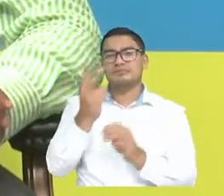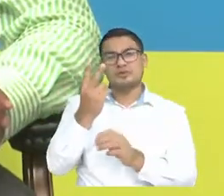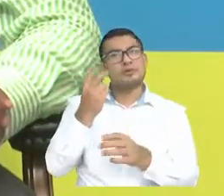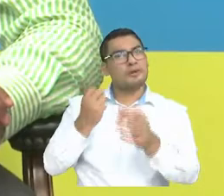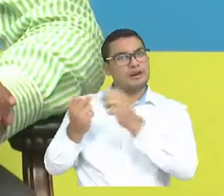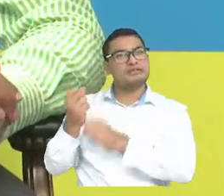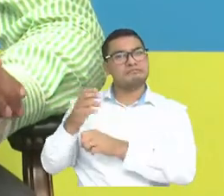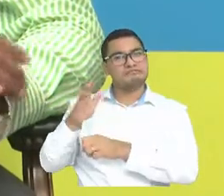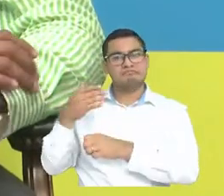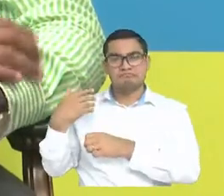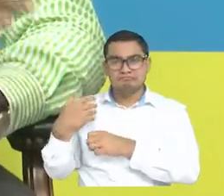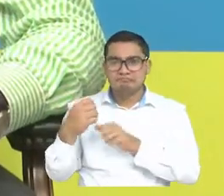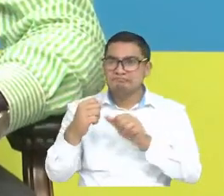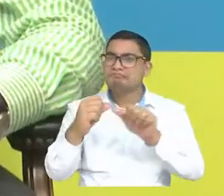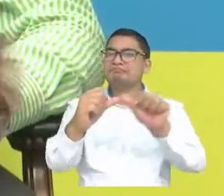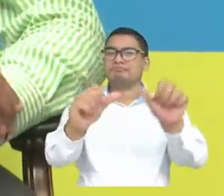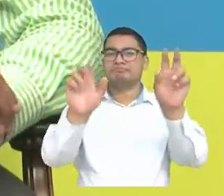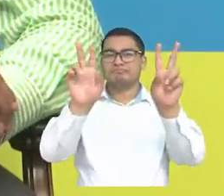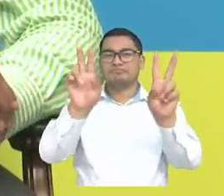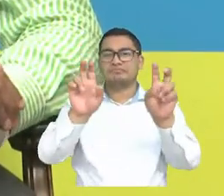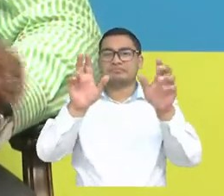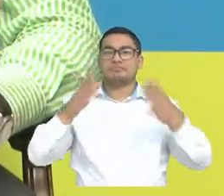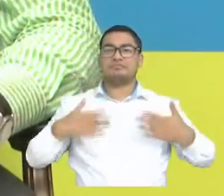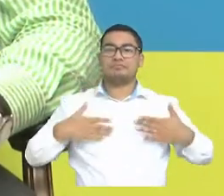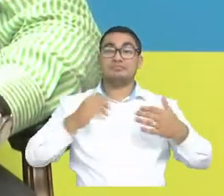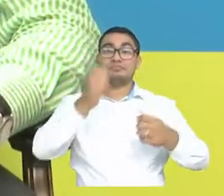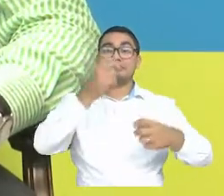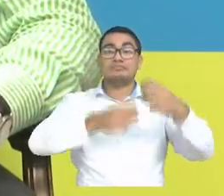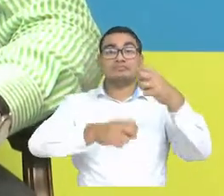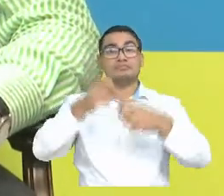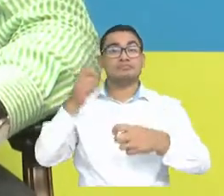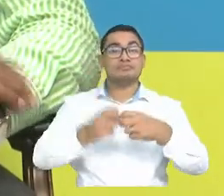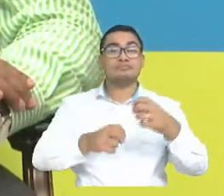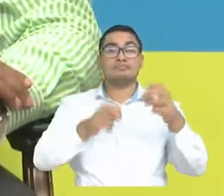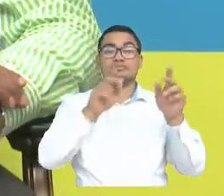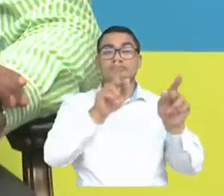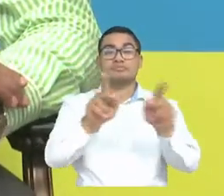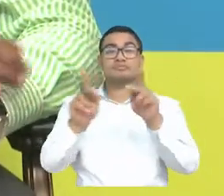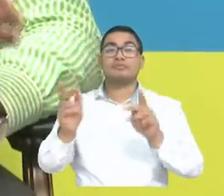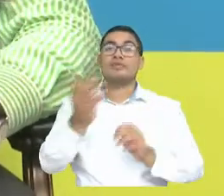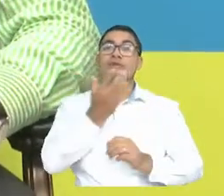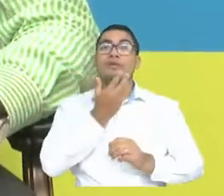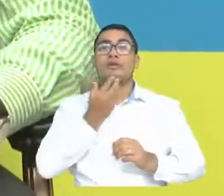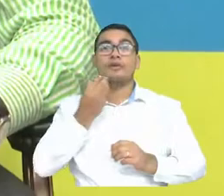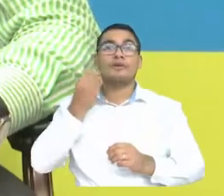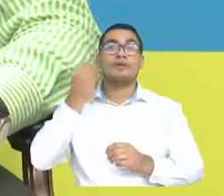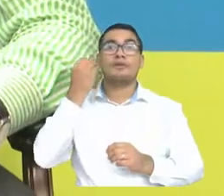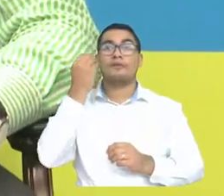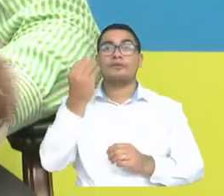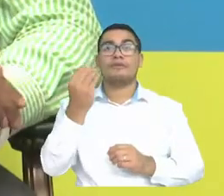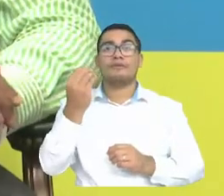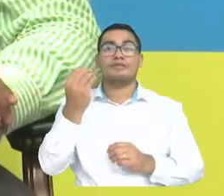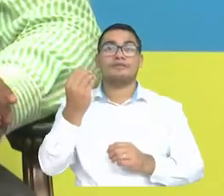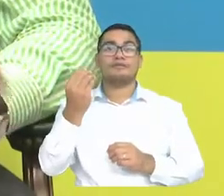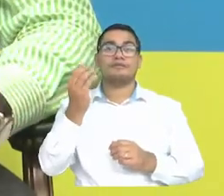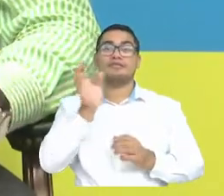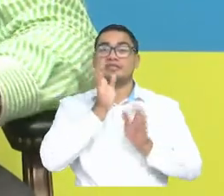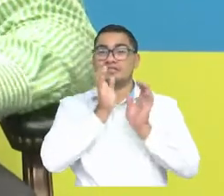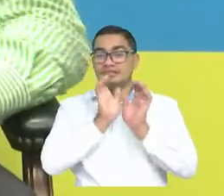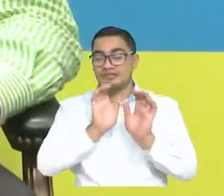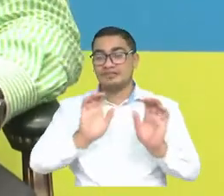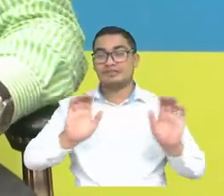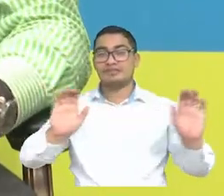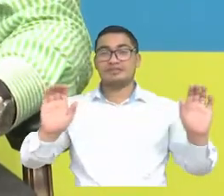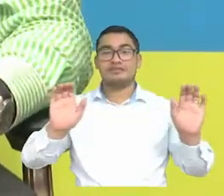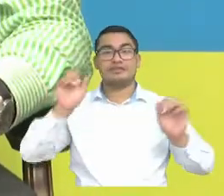sobre temas de salud que afectan a la población joven, a la población de la adolescencia, a los niños,